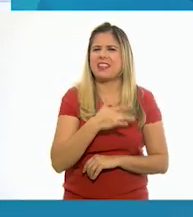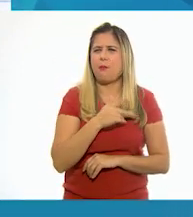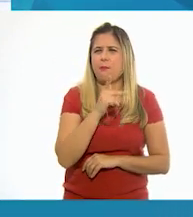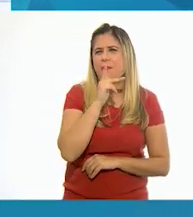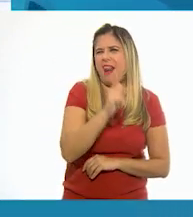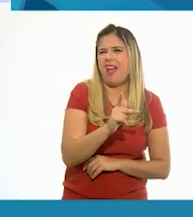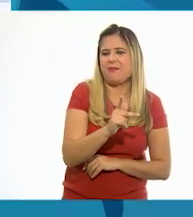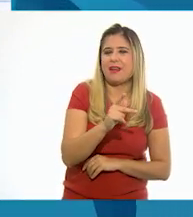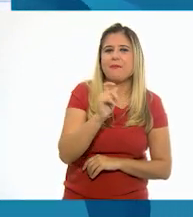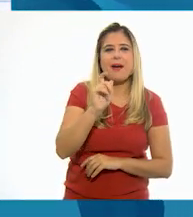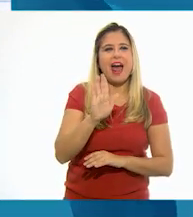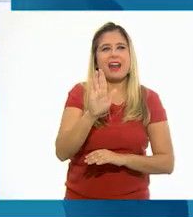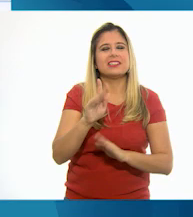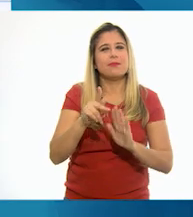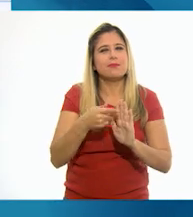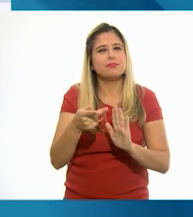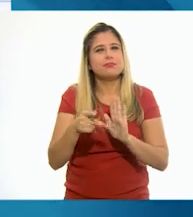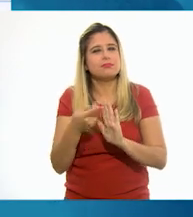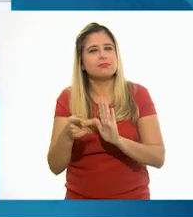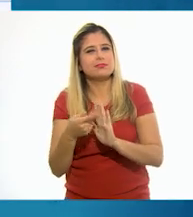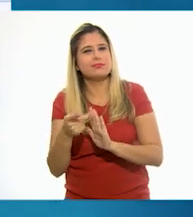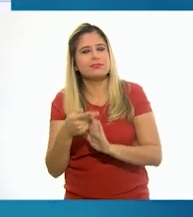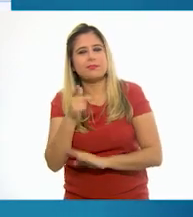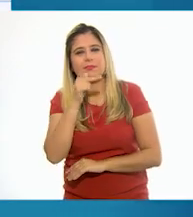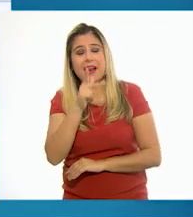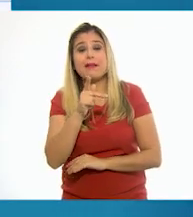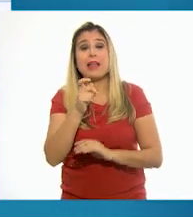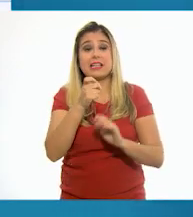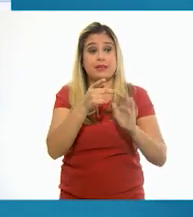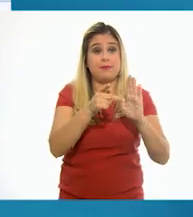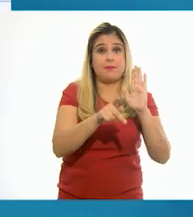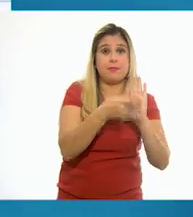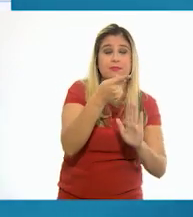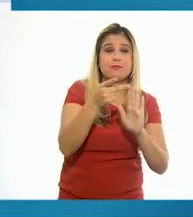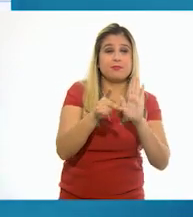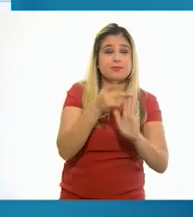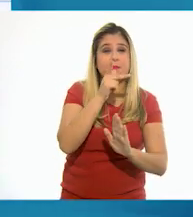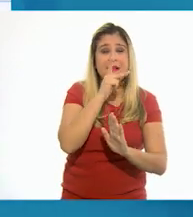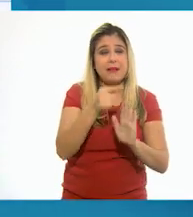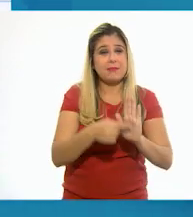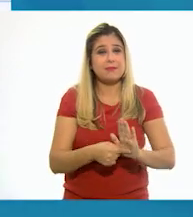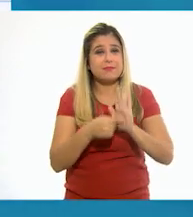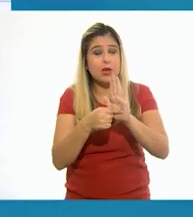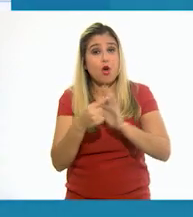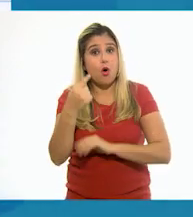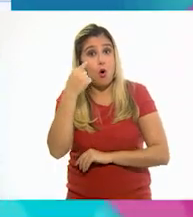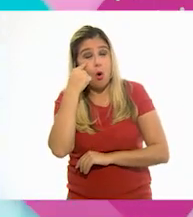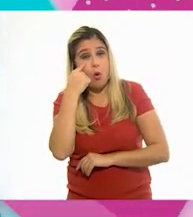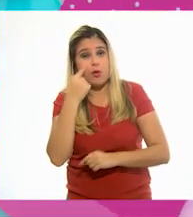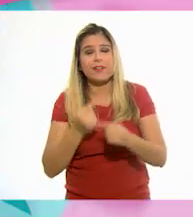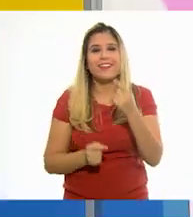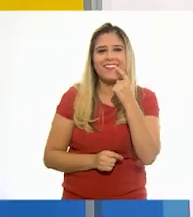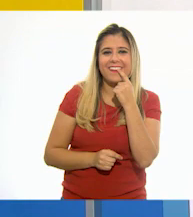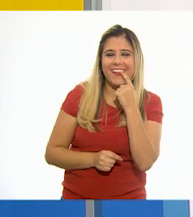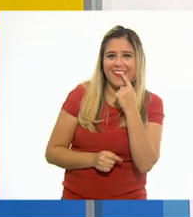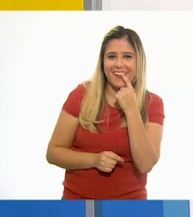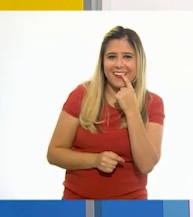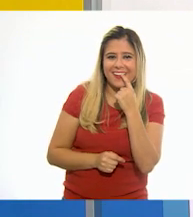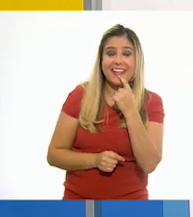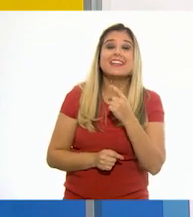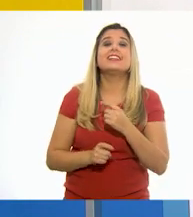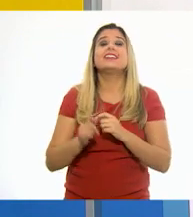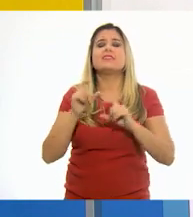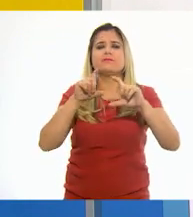la reiteración de las palabras. El refrán repite o reitera las palabras ojo y diente. Y el